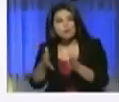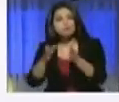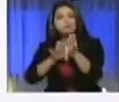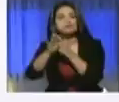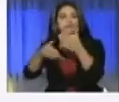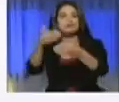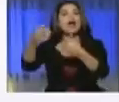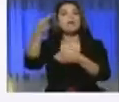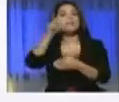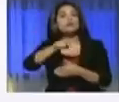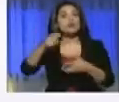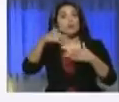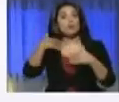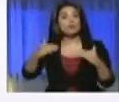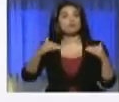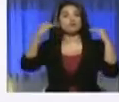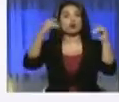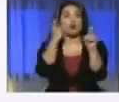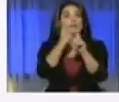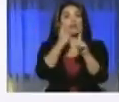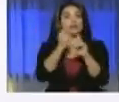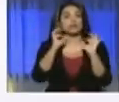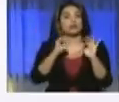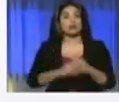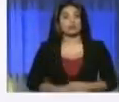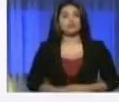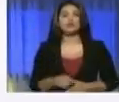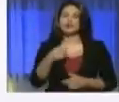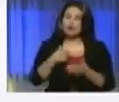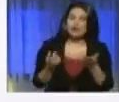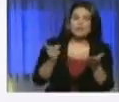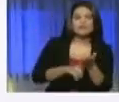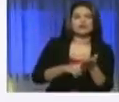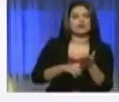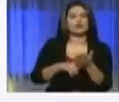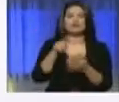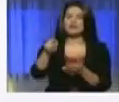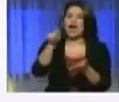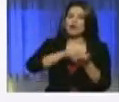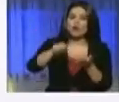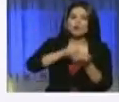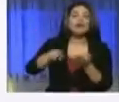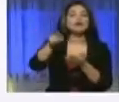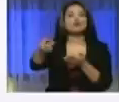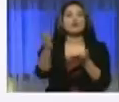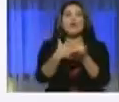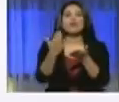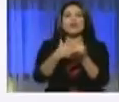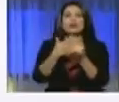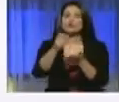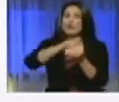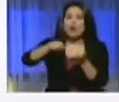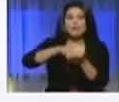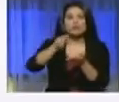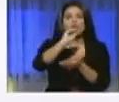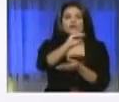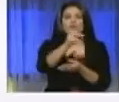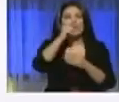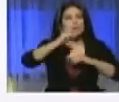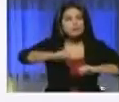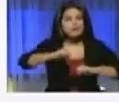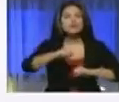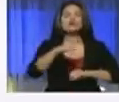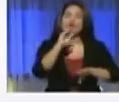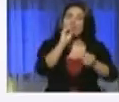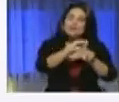alta competencia. Yo insisto mucho, Mimú. Toma nota en ese cuaderno que tú sí copias todo. Seguro. Insisto mucho.